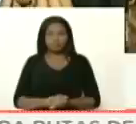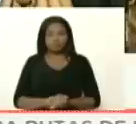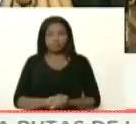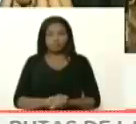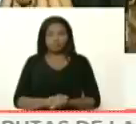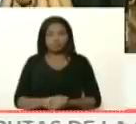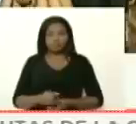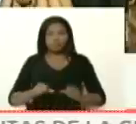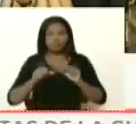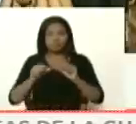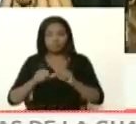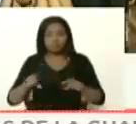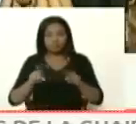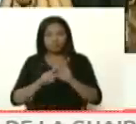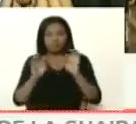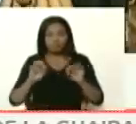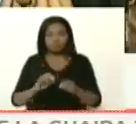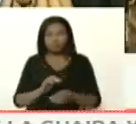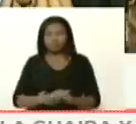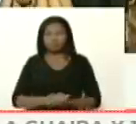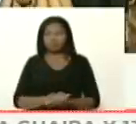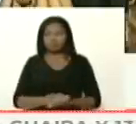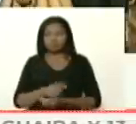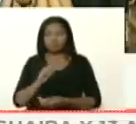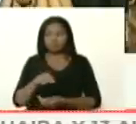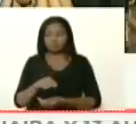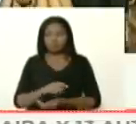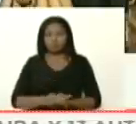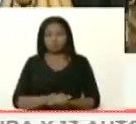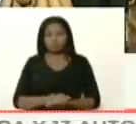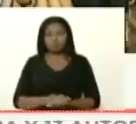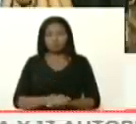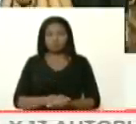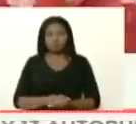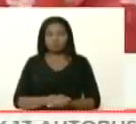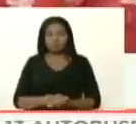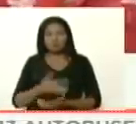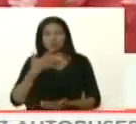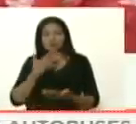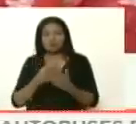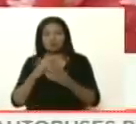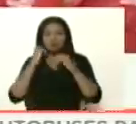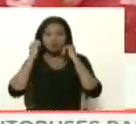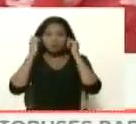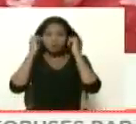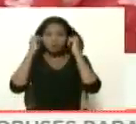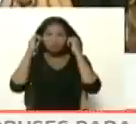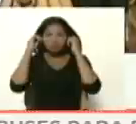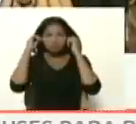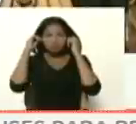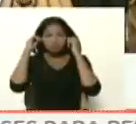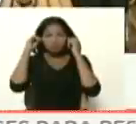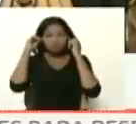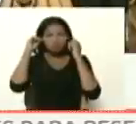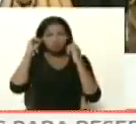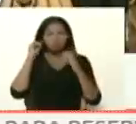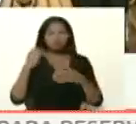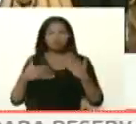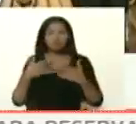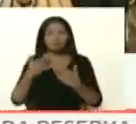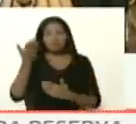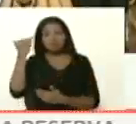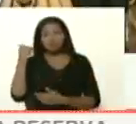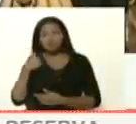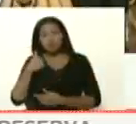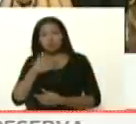mantener. ¿Cómo está la moral, general Velázquez Araguayán, después del acto de ayer? Yo quisiera saber cómo